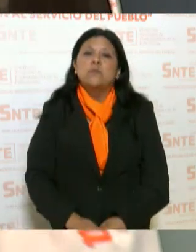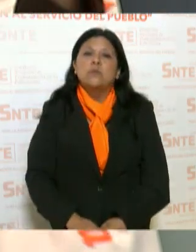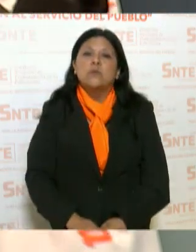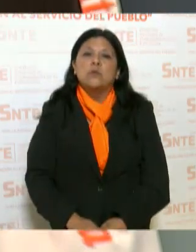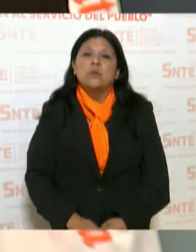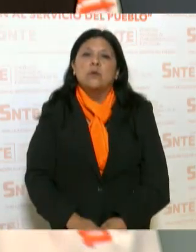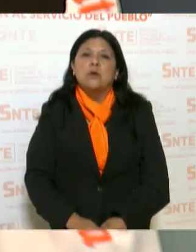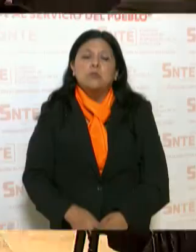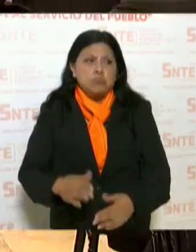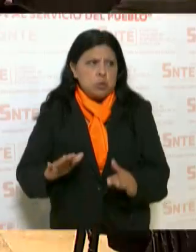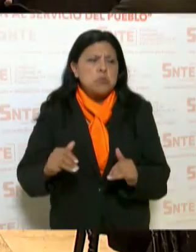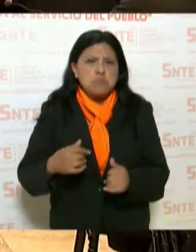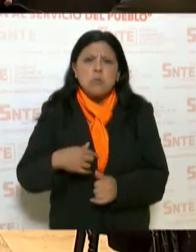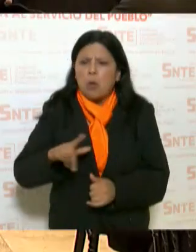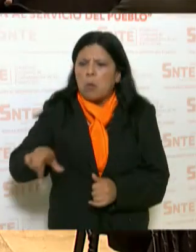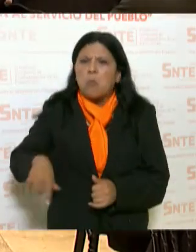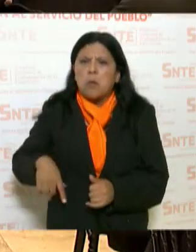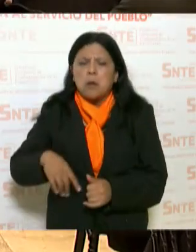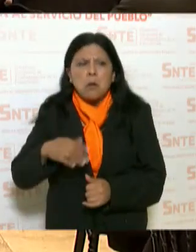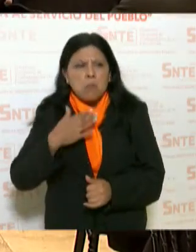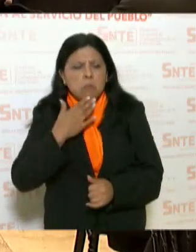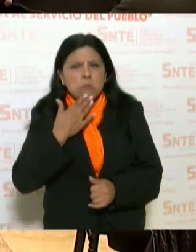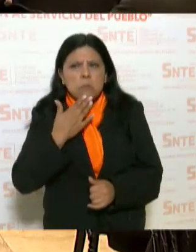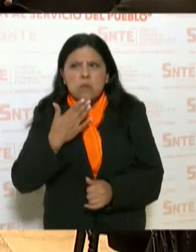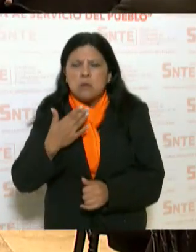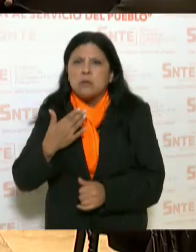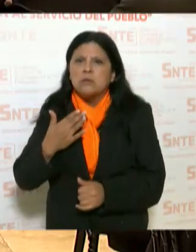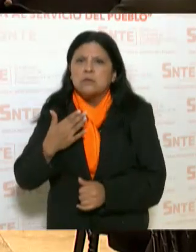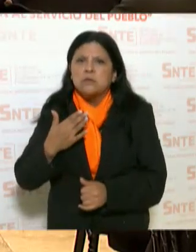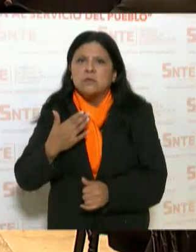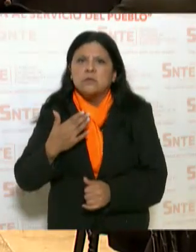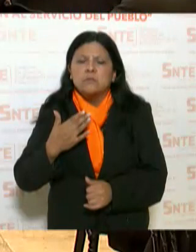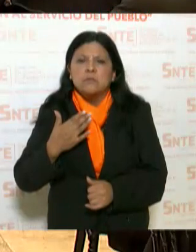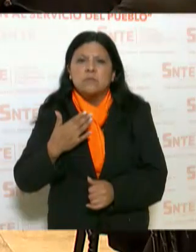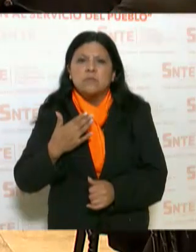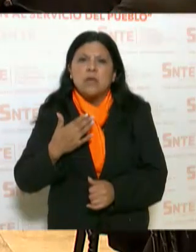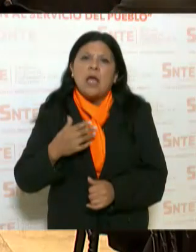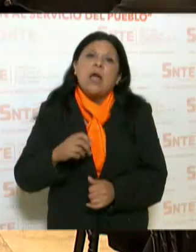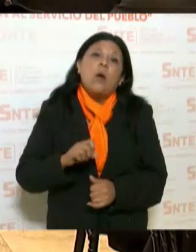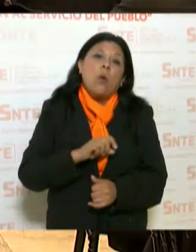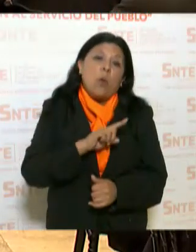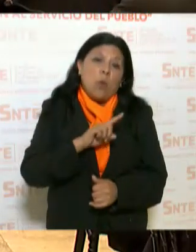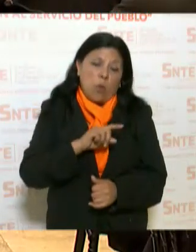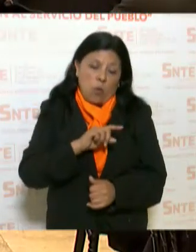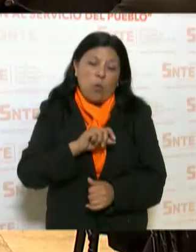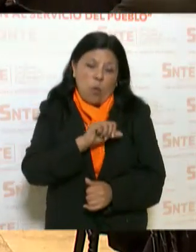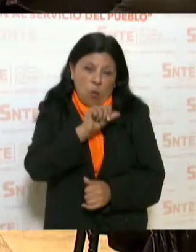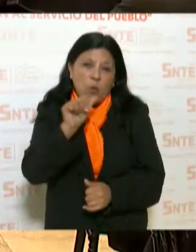salimos bien, luego tenemos otra circunstancia favorable.